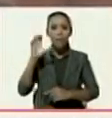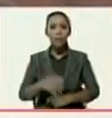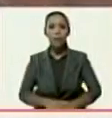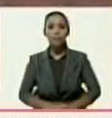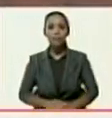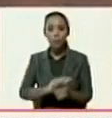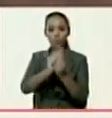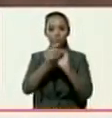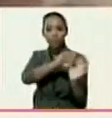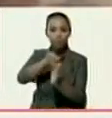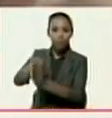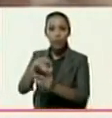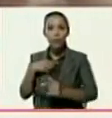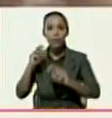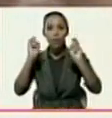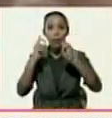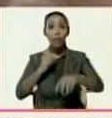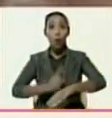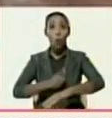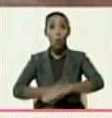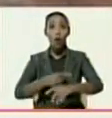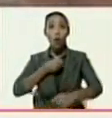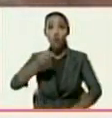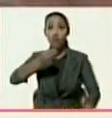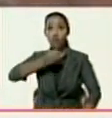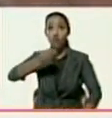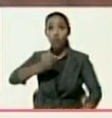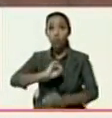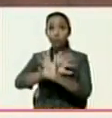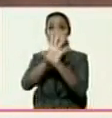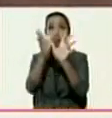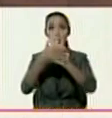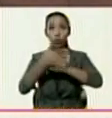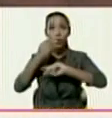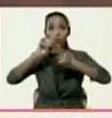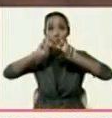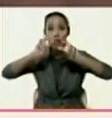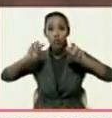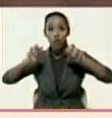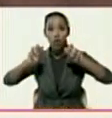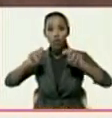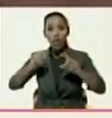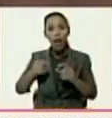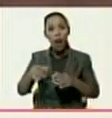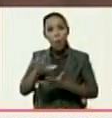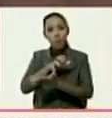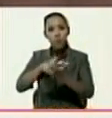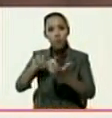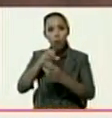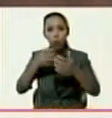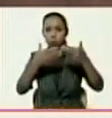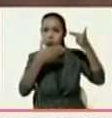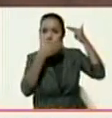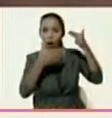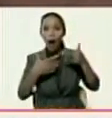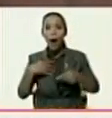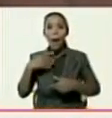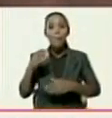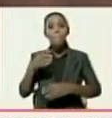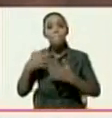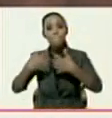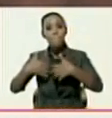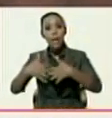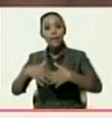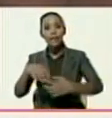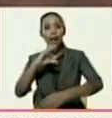Cambiamos de tema y es que a esta hora se ofrecen declaraciones sobre la investigación de los actos terroristas contra la empresa CanTV. En la